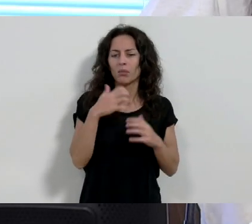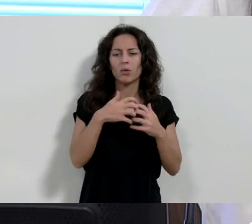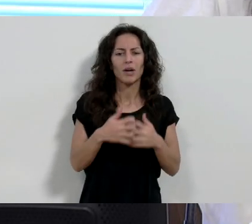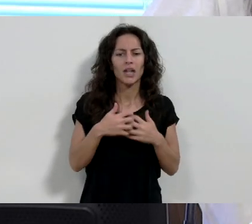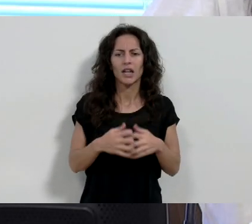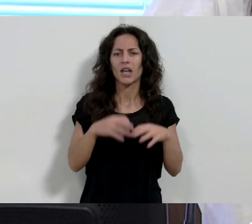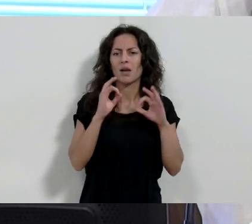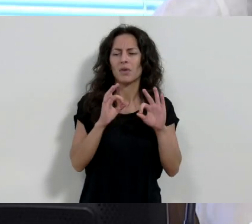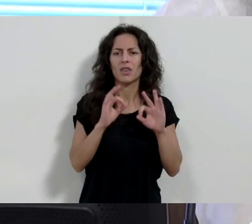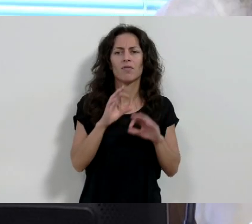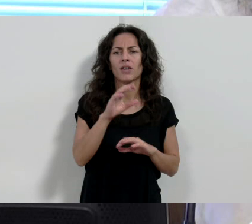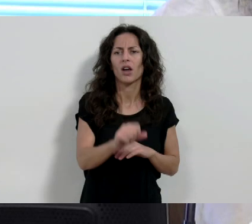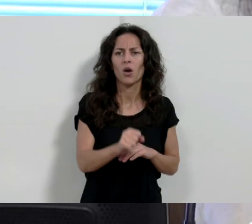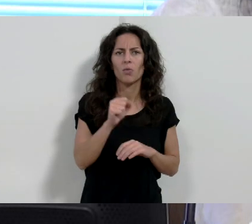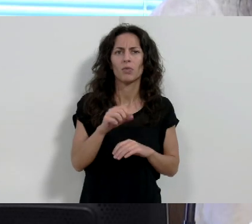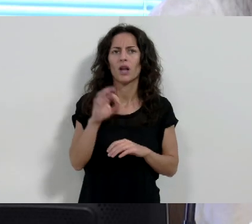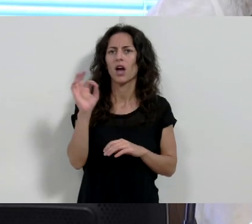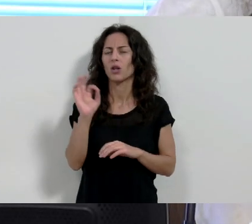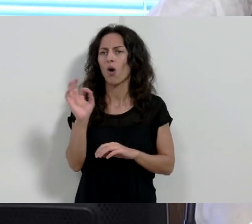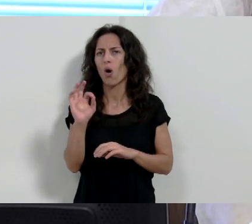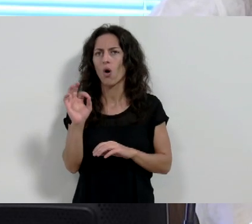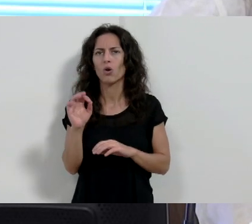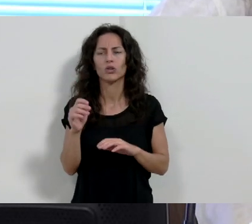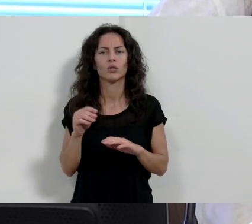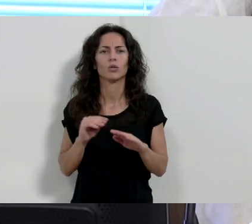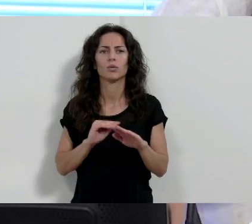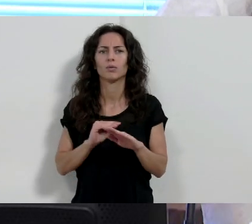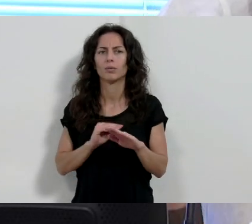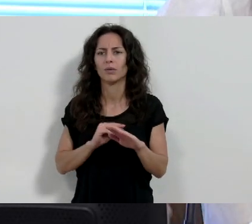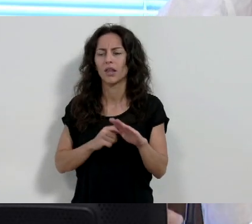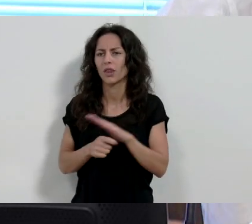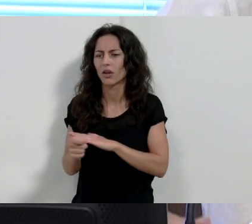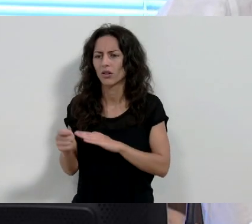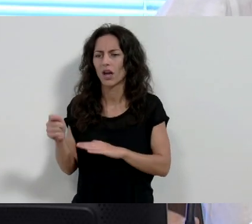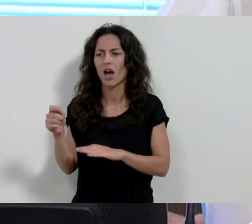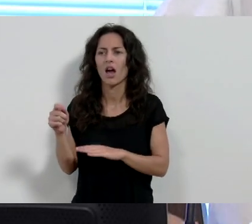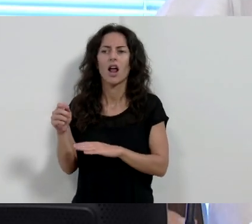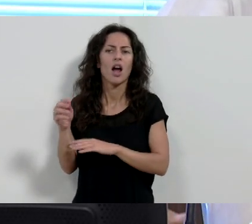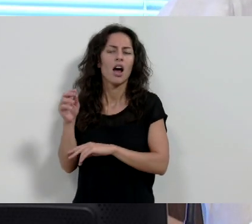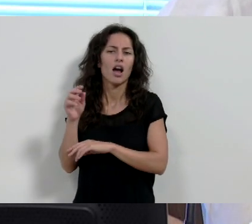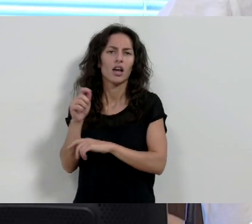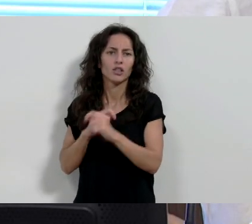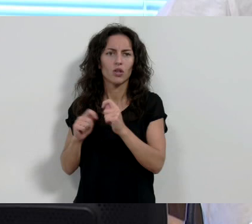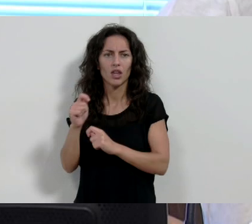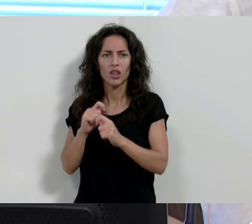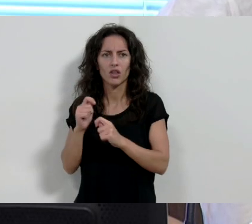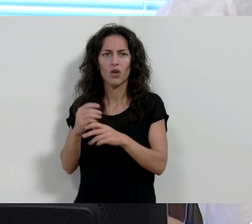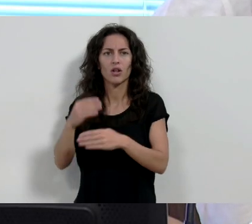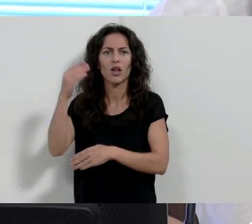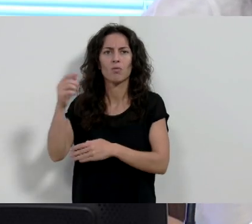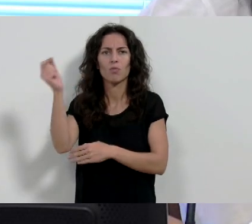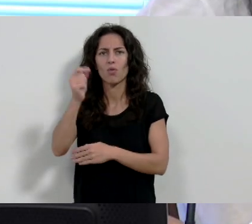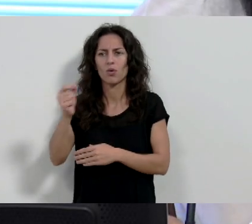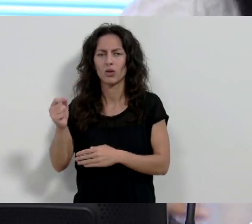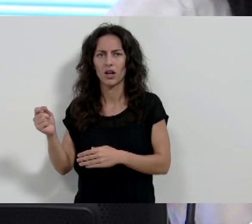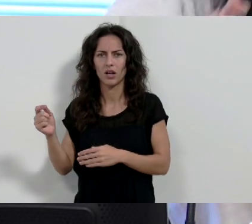puede servir para subvencionar asociaciones para que pinten murales en los espacios que vayamos quitando pintadas, pero no lo hemos entendido como una externalización